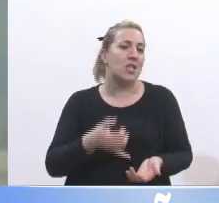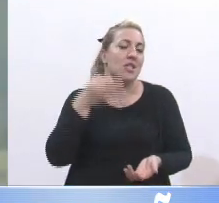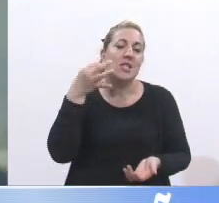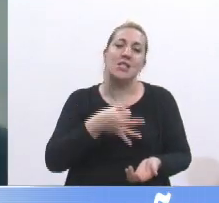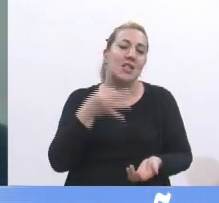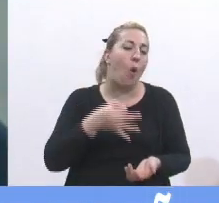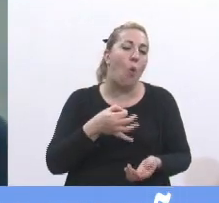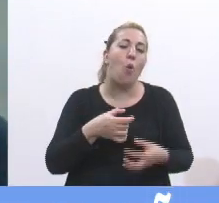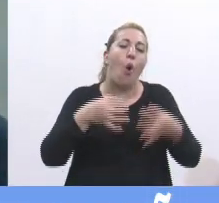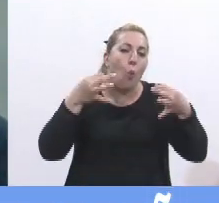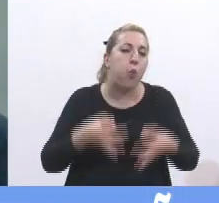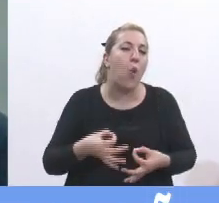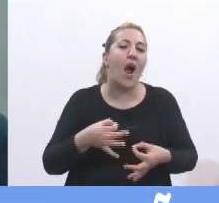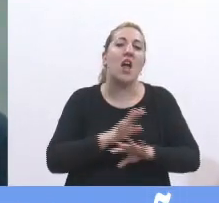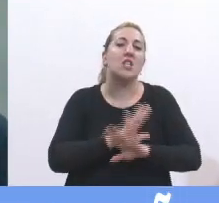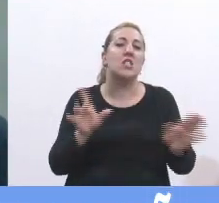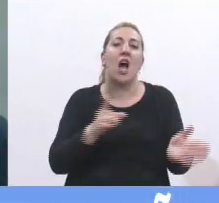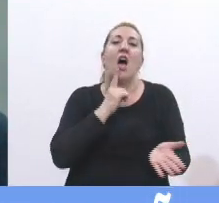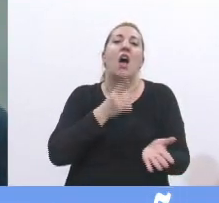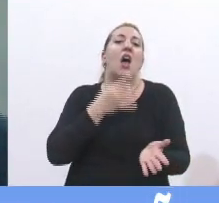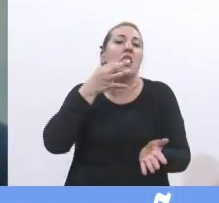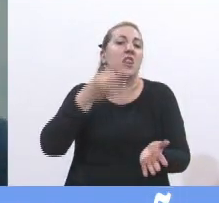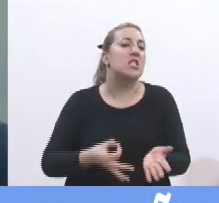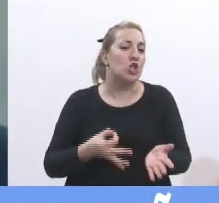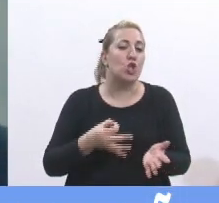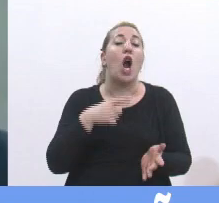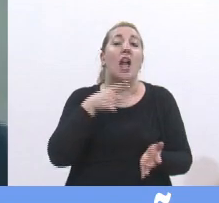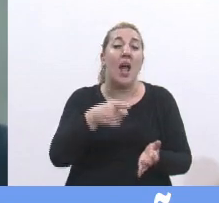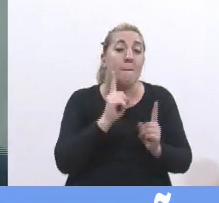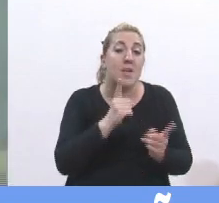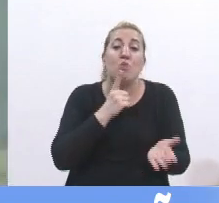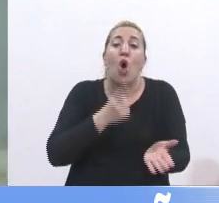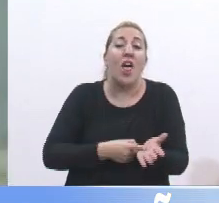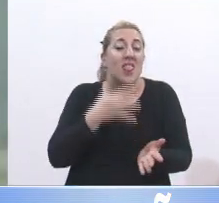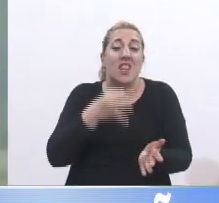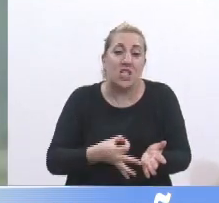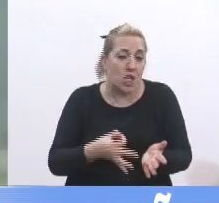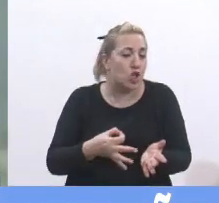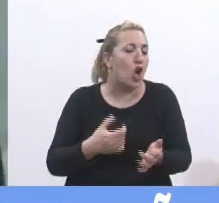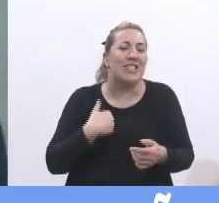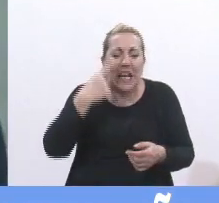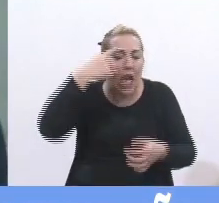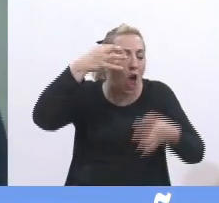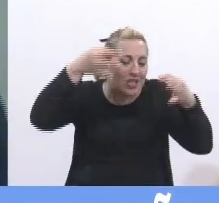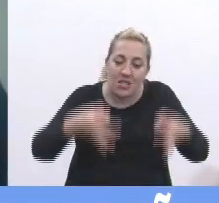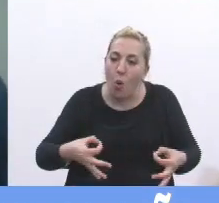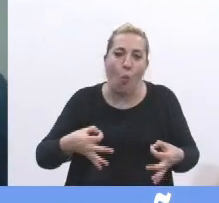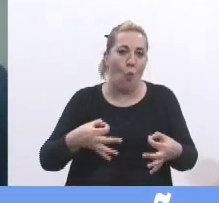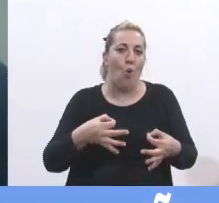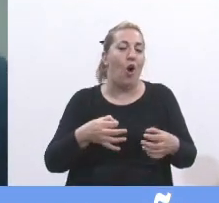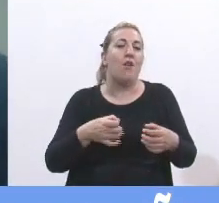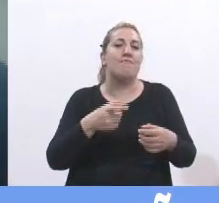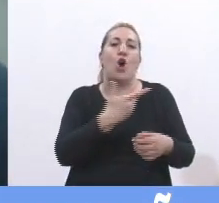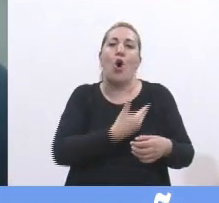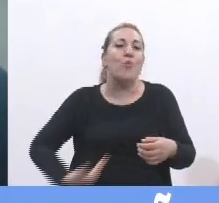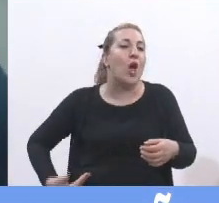una justa decisión y va a llevar sin lugar a dudas, como así creo que lo va a hacer el gobierno de Alberto